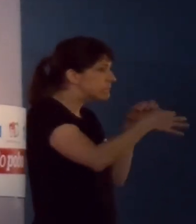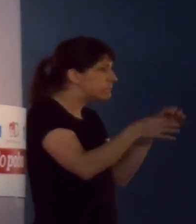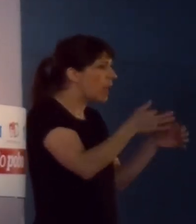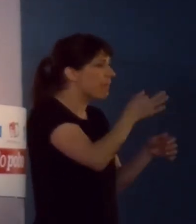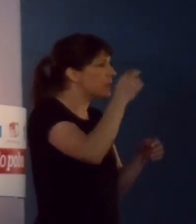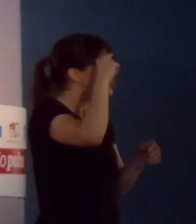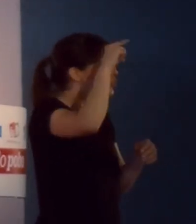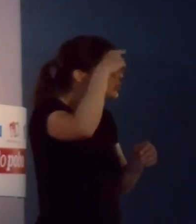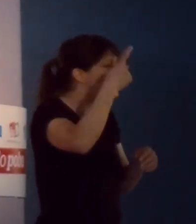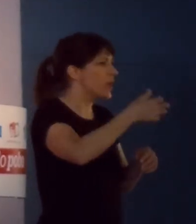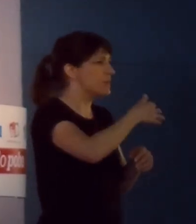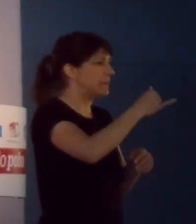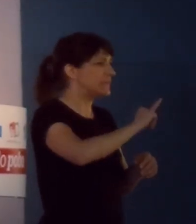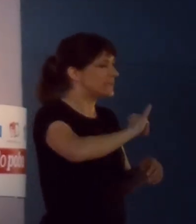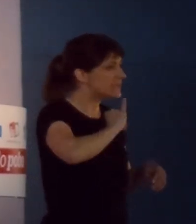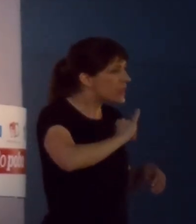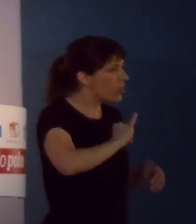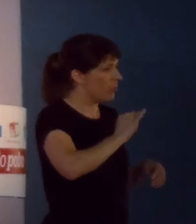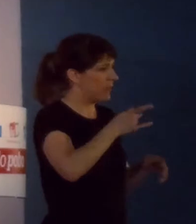idiomas